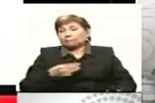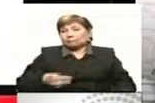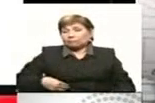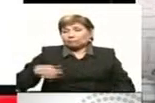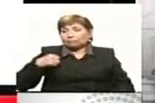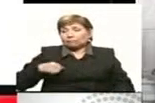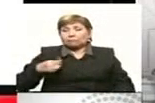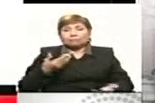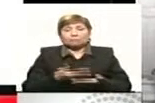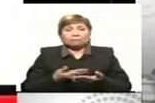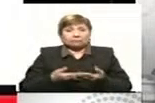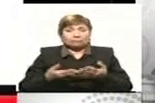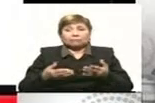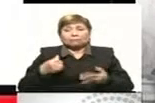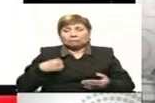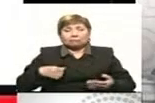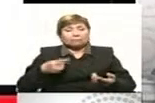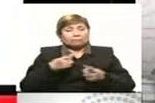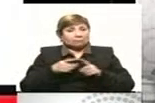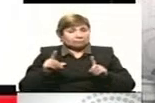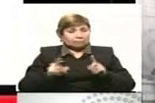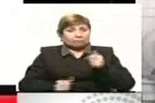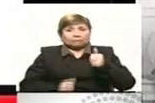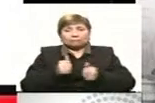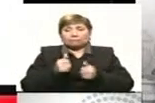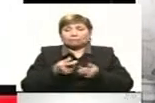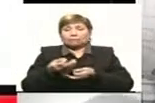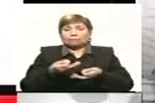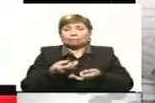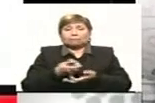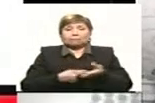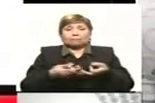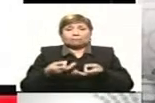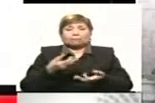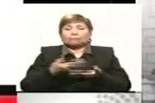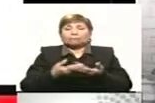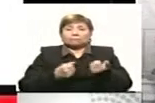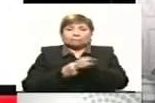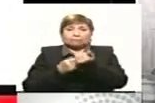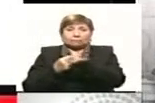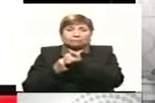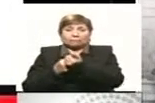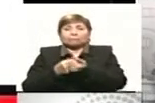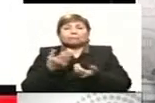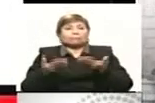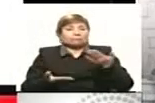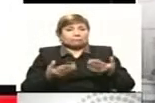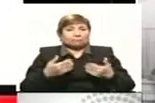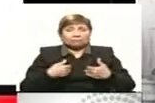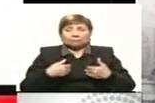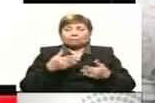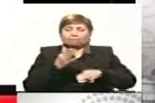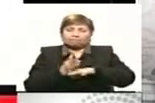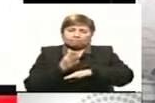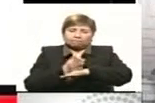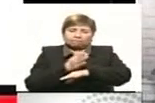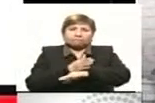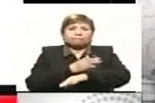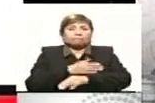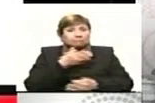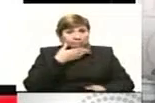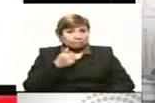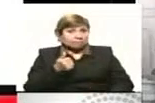de responsabilidad de las municipalidades, pero los cuales el Ministerio de Economía y Finanzas quiere apoyar para que esto pueda ir mejorando,